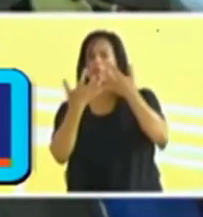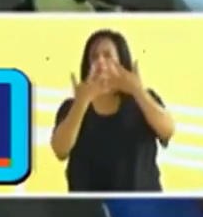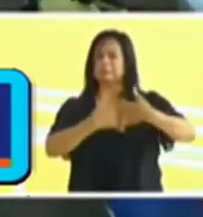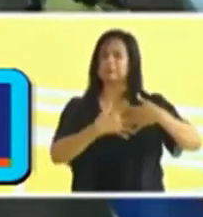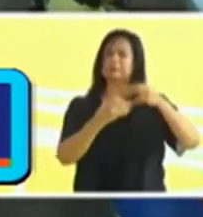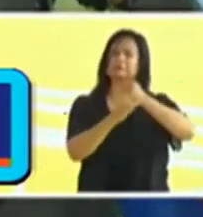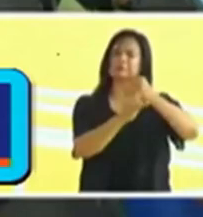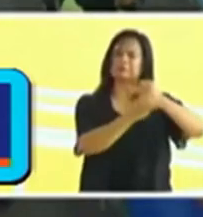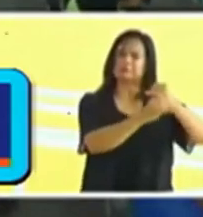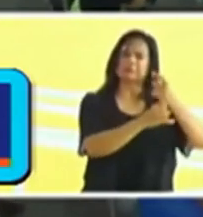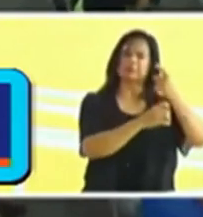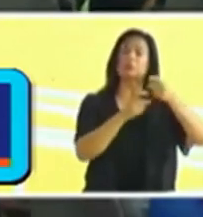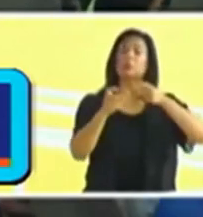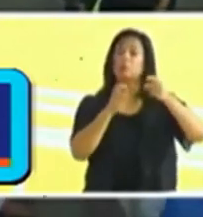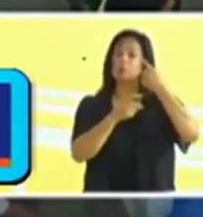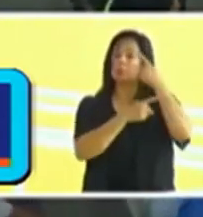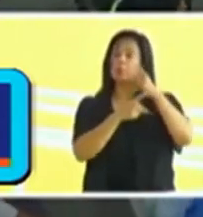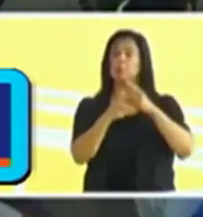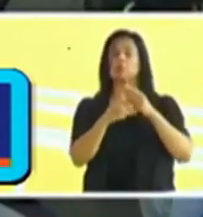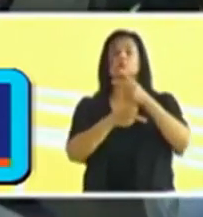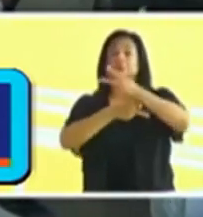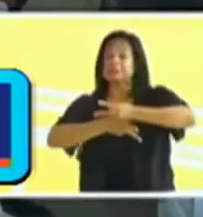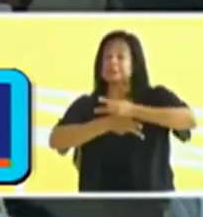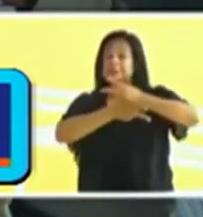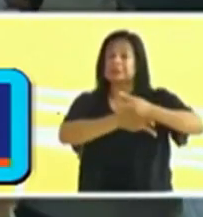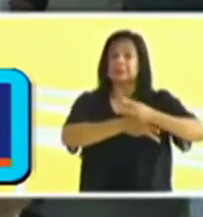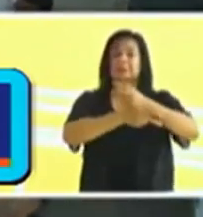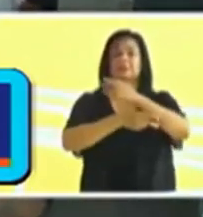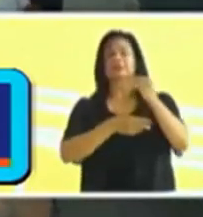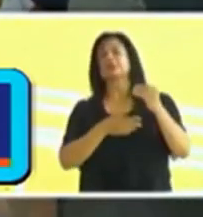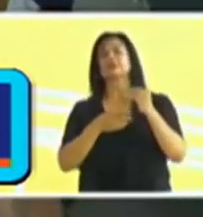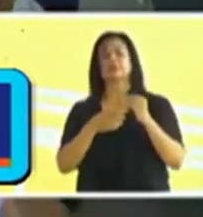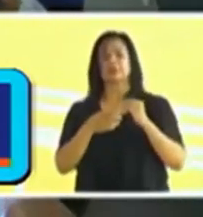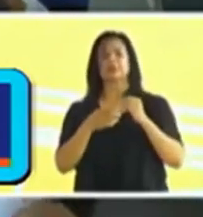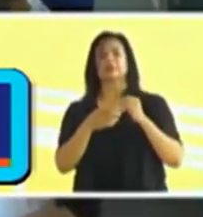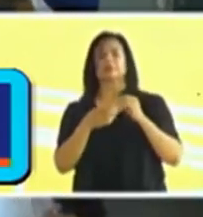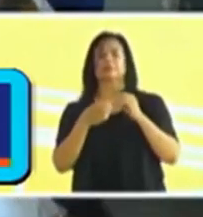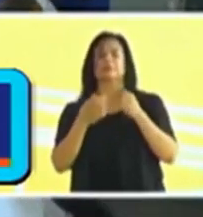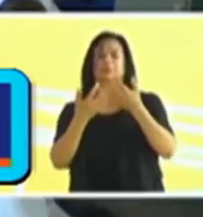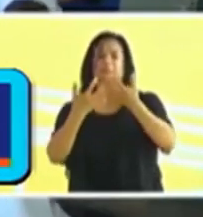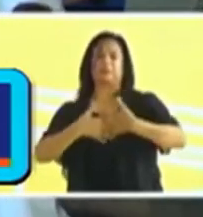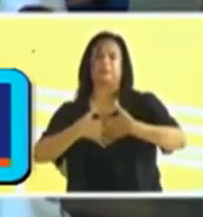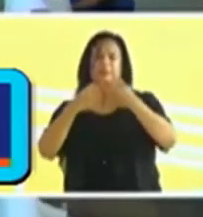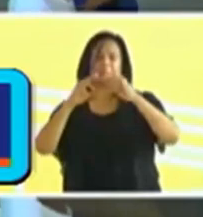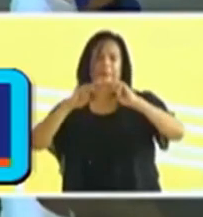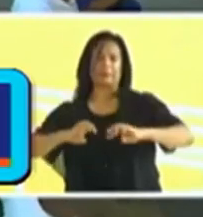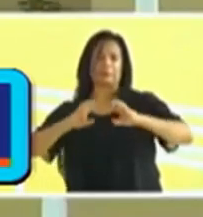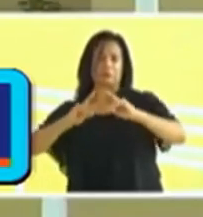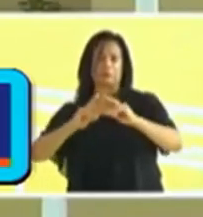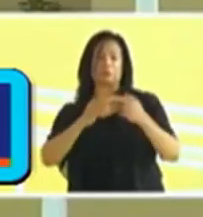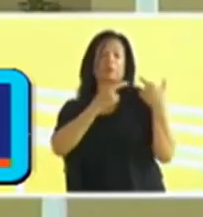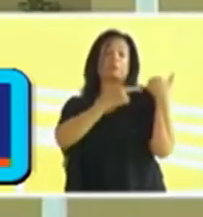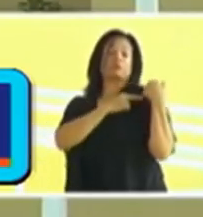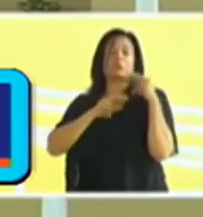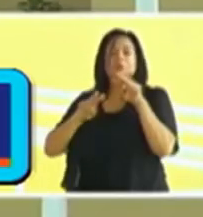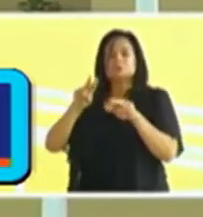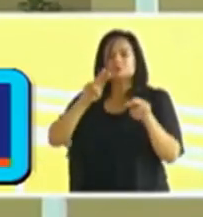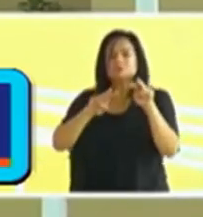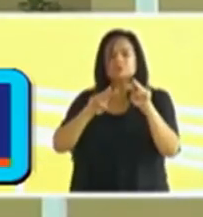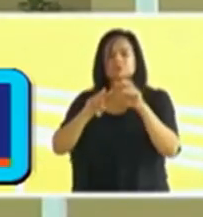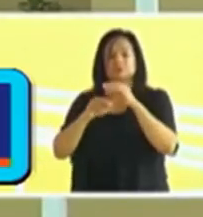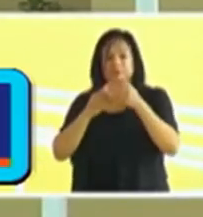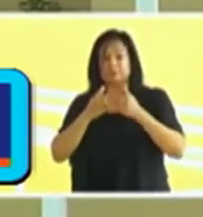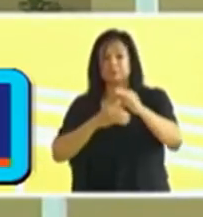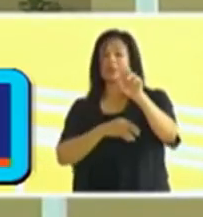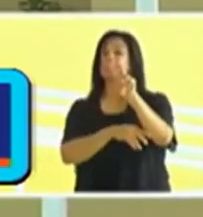institutos, coordinados bajo la supervisión de la unidad editorial del MINER. A partir